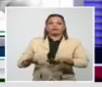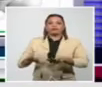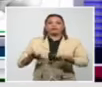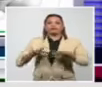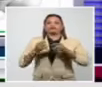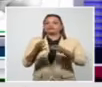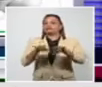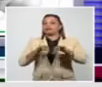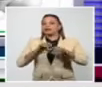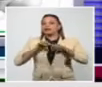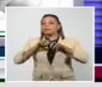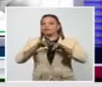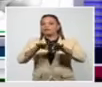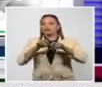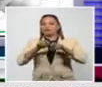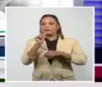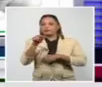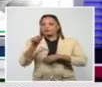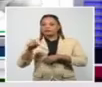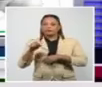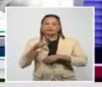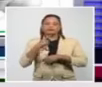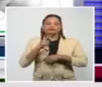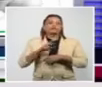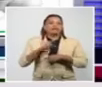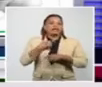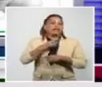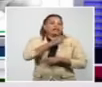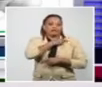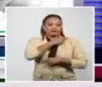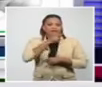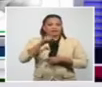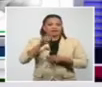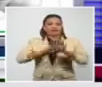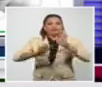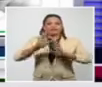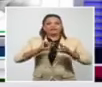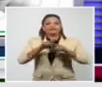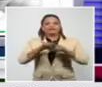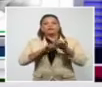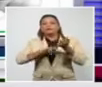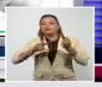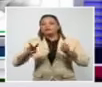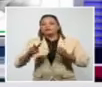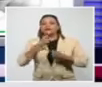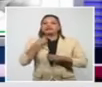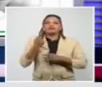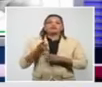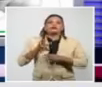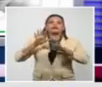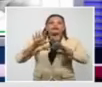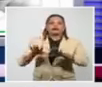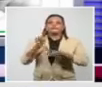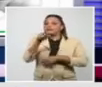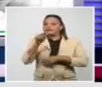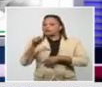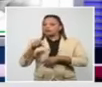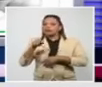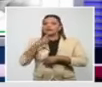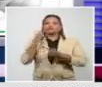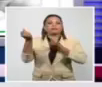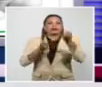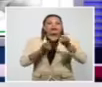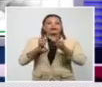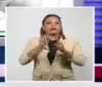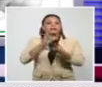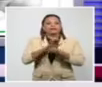máximas autoridades del Consejo de Defensa Provincial en la capital determinaron la restricción de personas y vehículos desde las 9